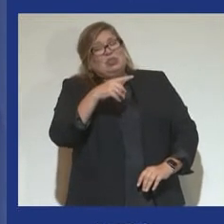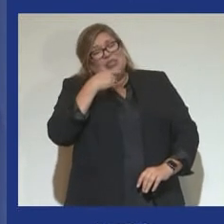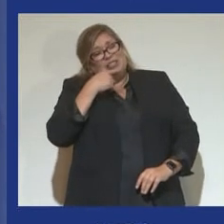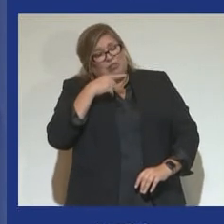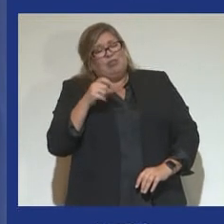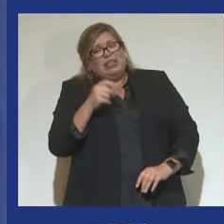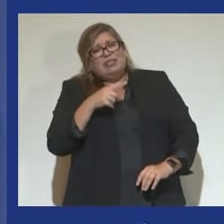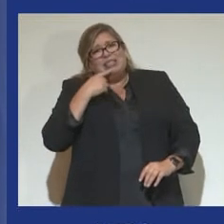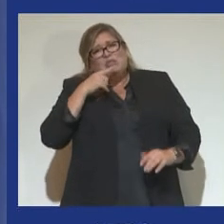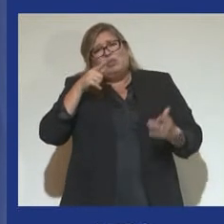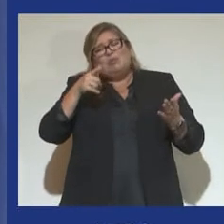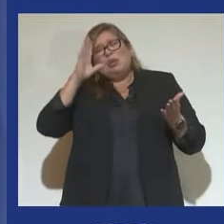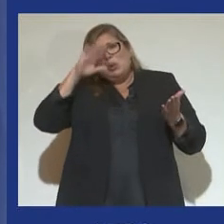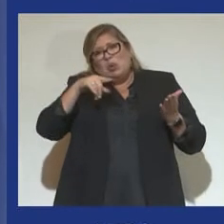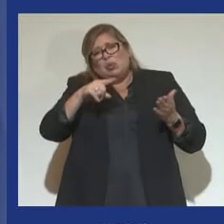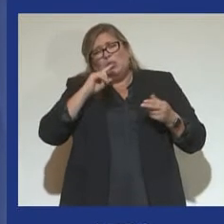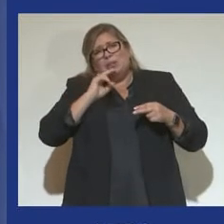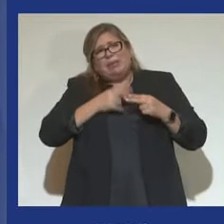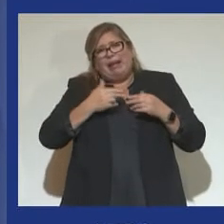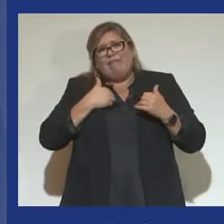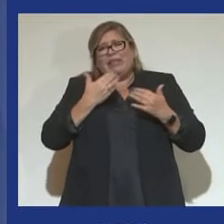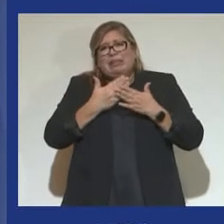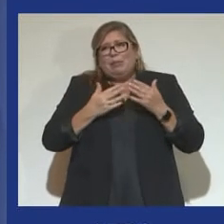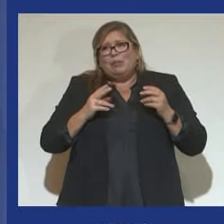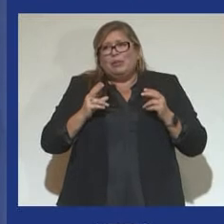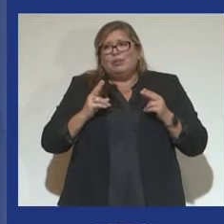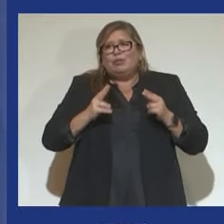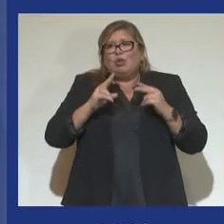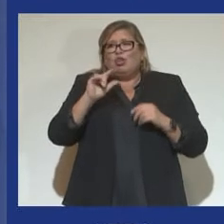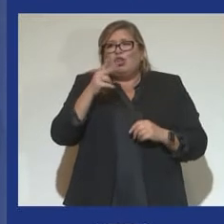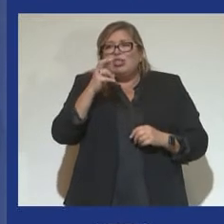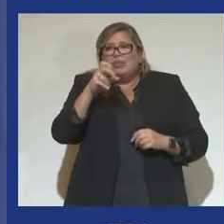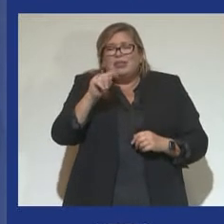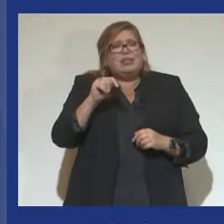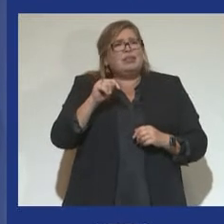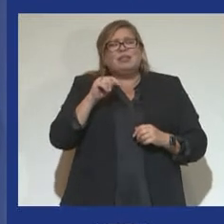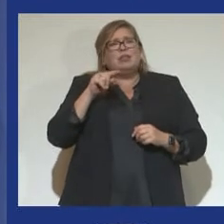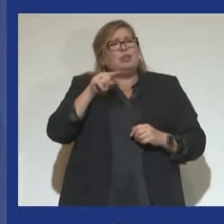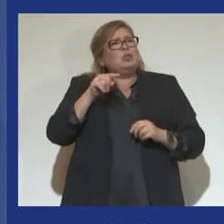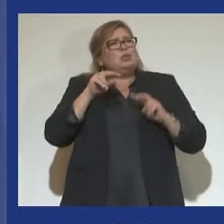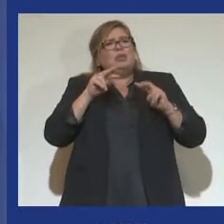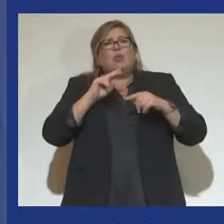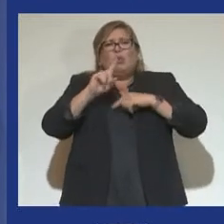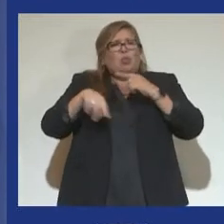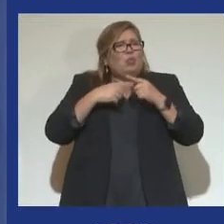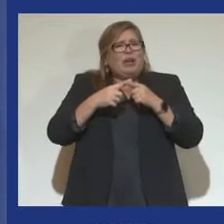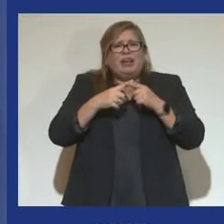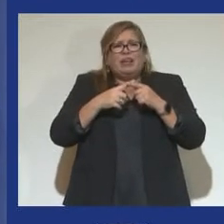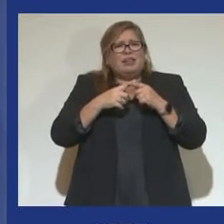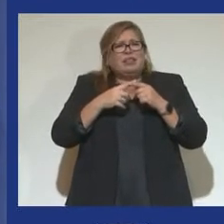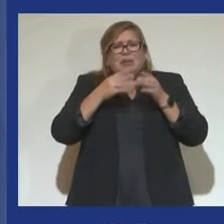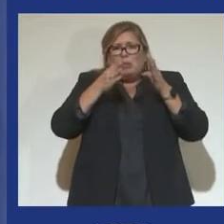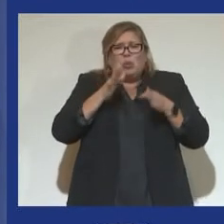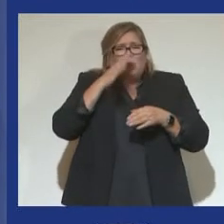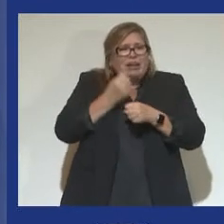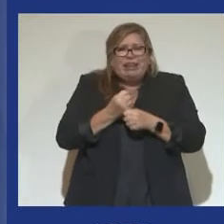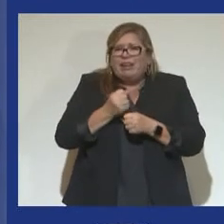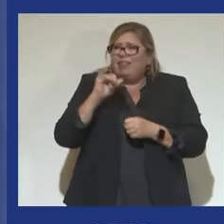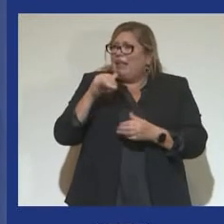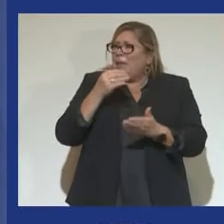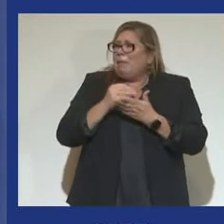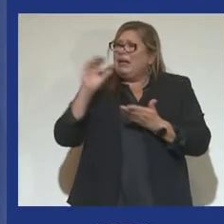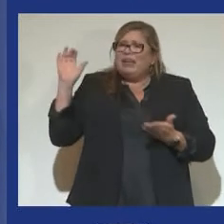alguna fecha límite para cuando la gente puede esperar recibir este dinero están considerando un